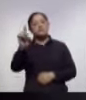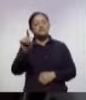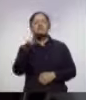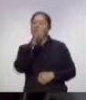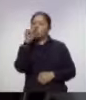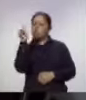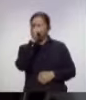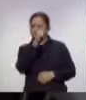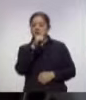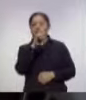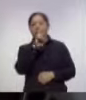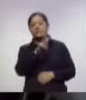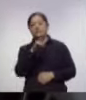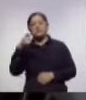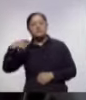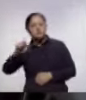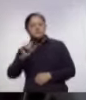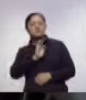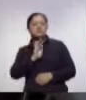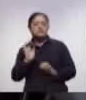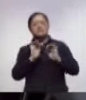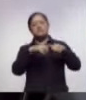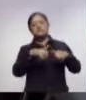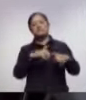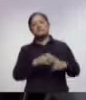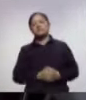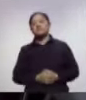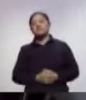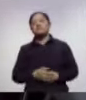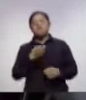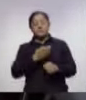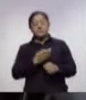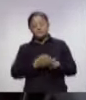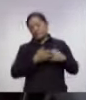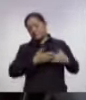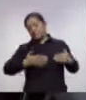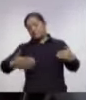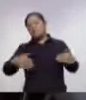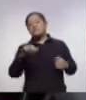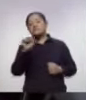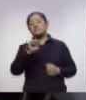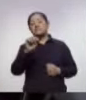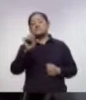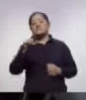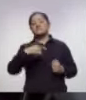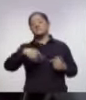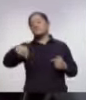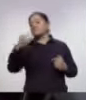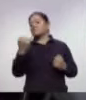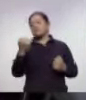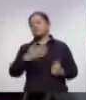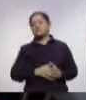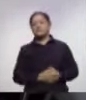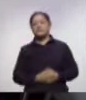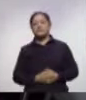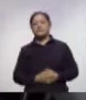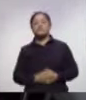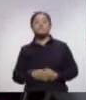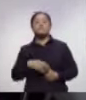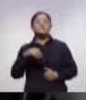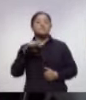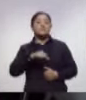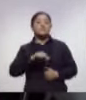Valquírico. O sea, todavía estos días de la semana y todavía sábado y domingo. Todavía tenemos inscripciones abiertas. Muy bien, pues adelante, participe